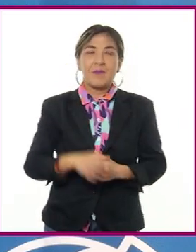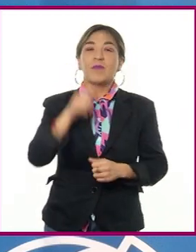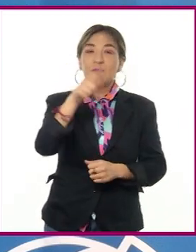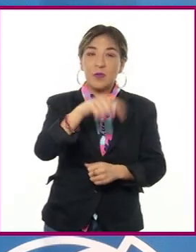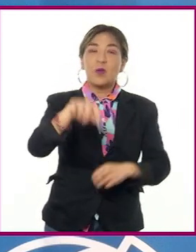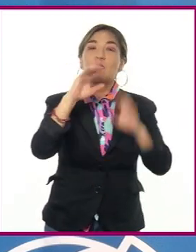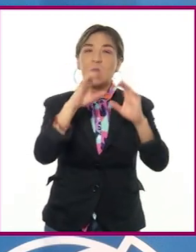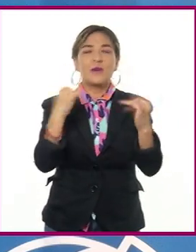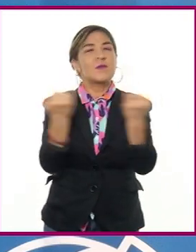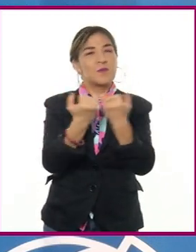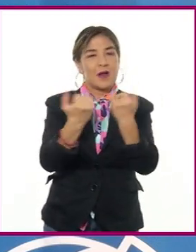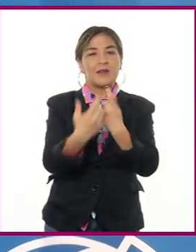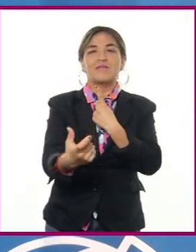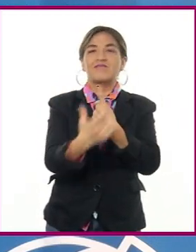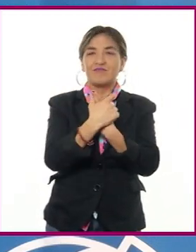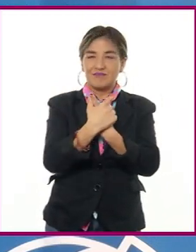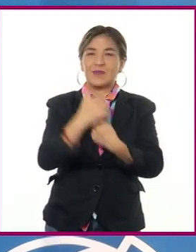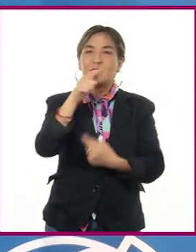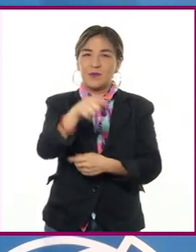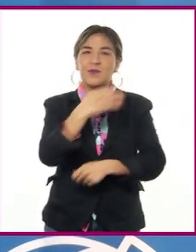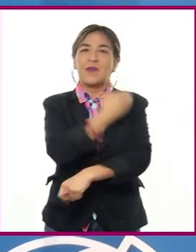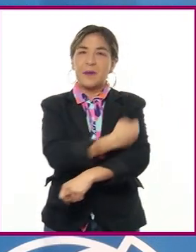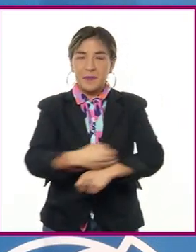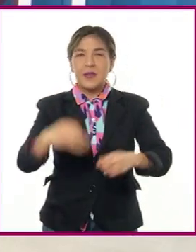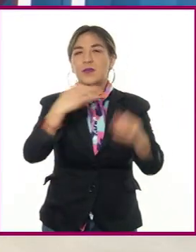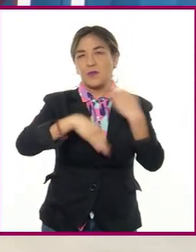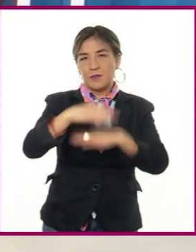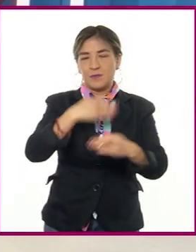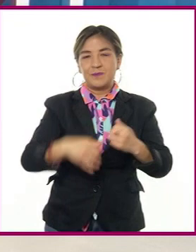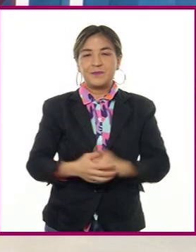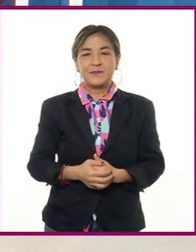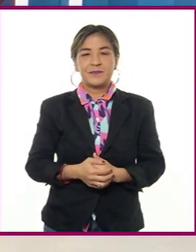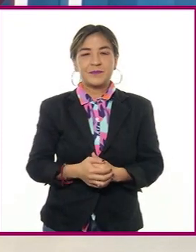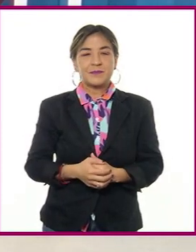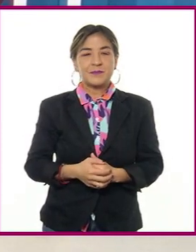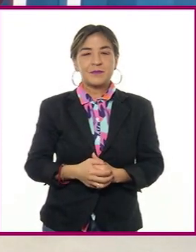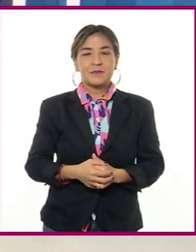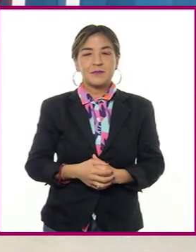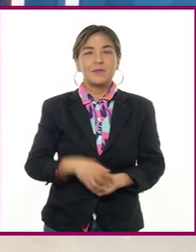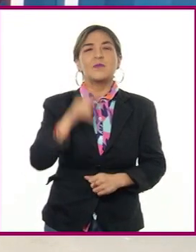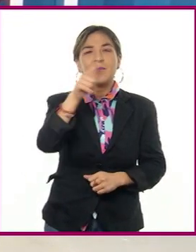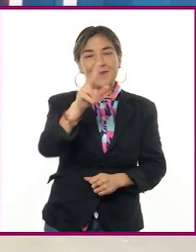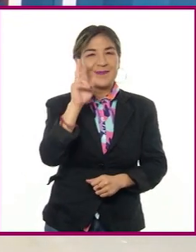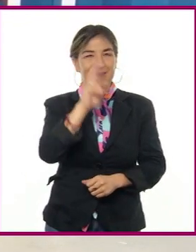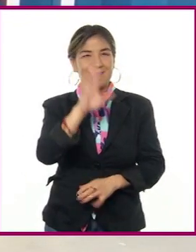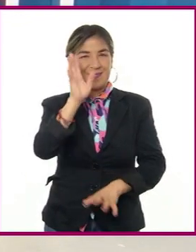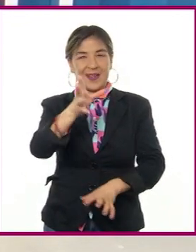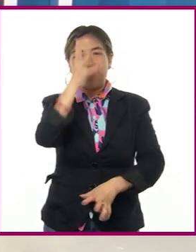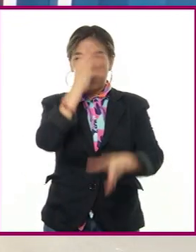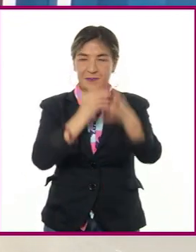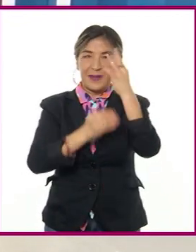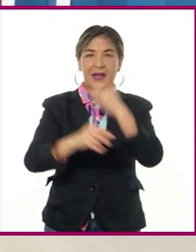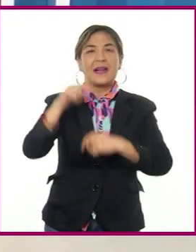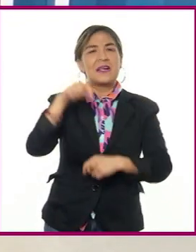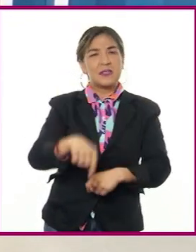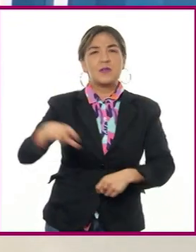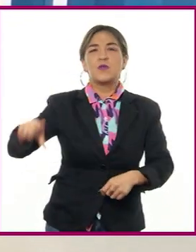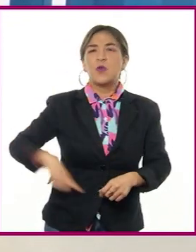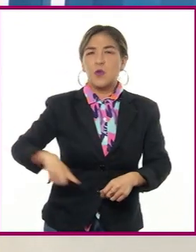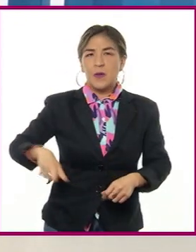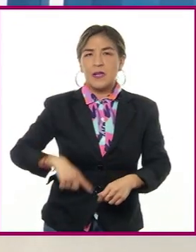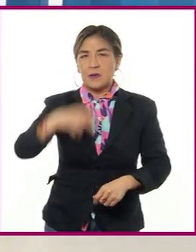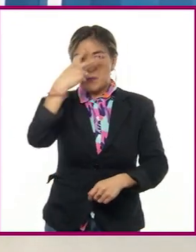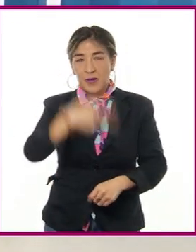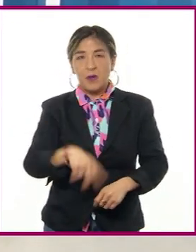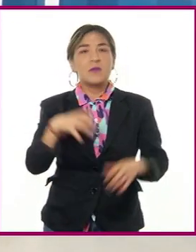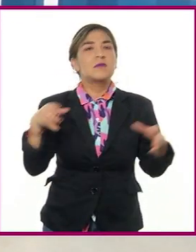ustedes, protegen a su familia y a las y los demás. Como han aprendido, el Estado mexicano está integrado